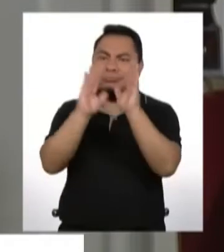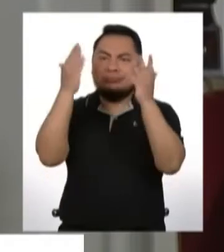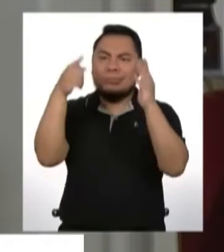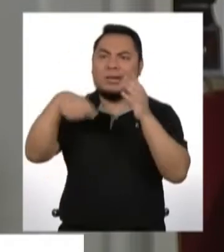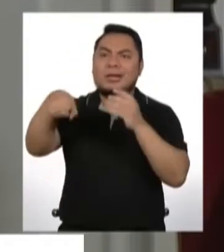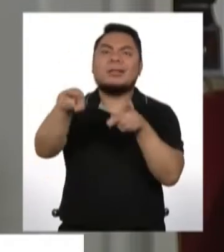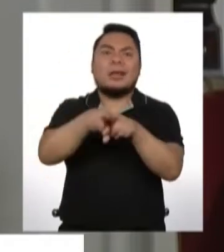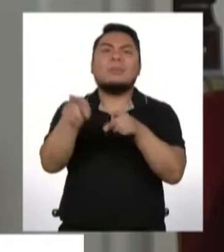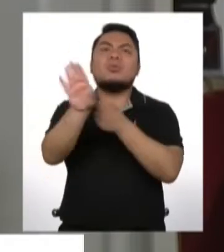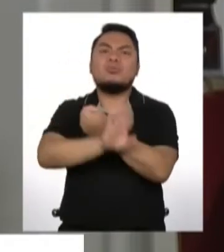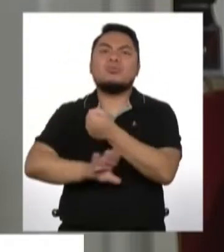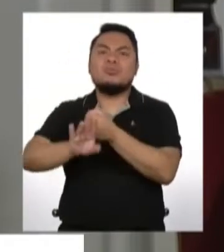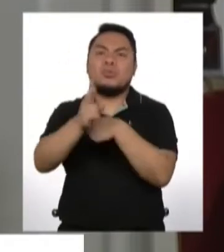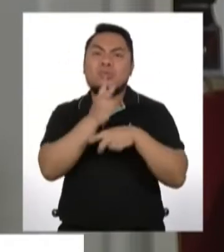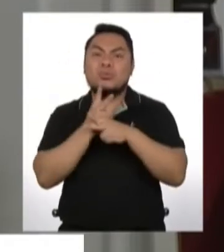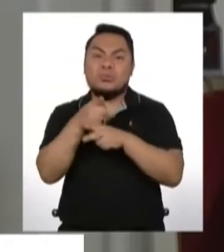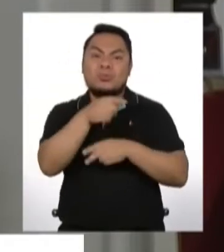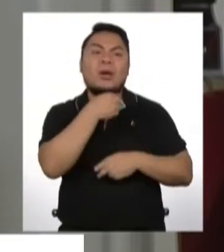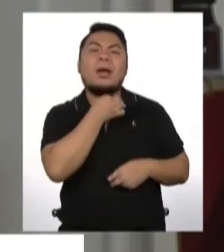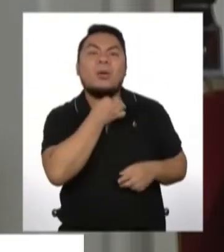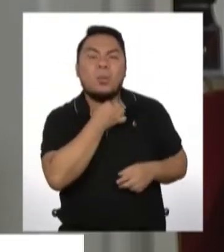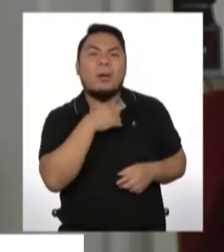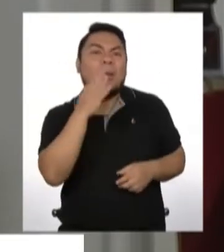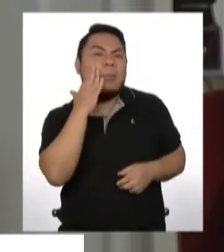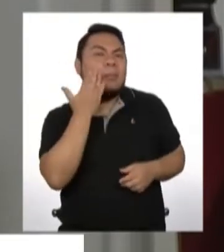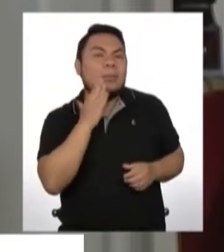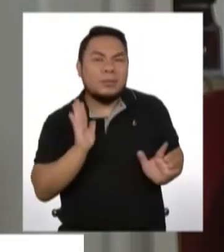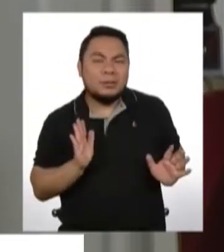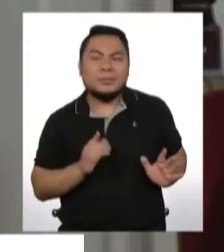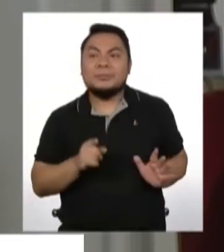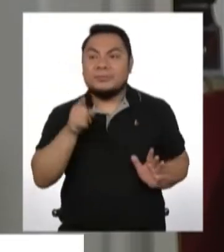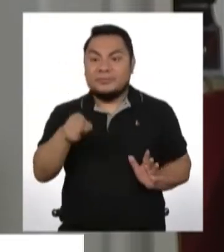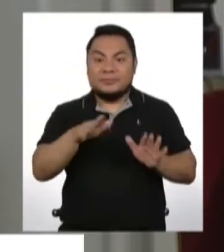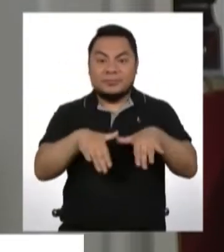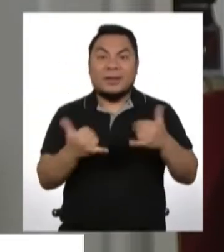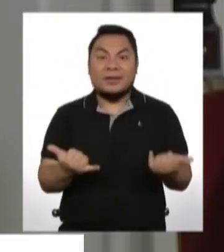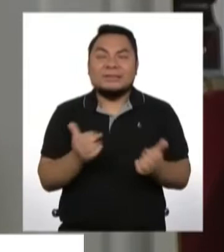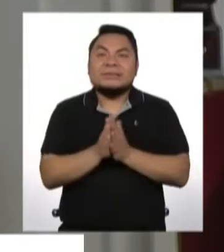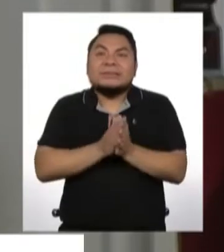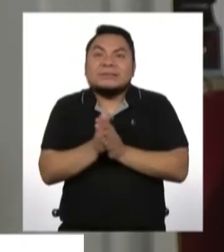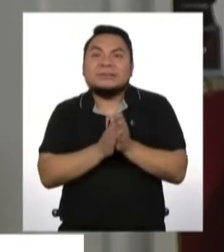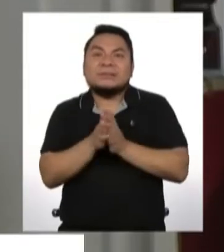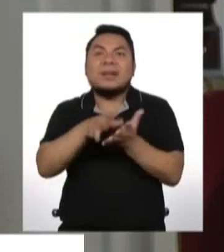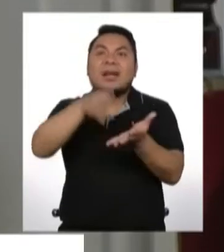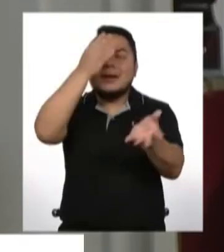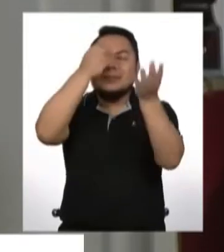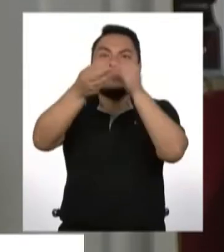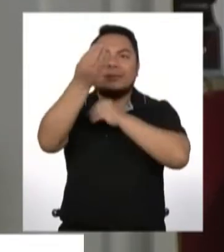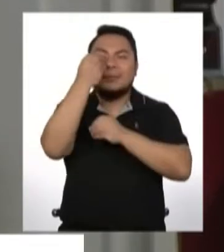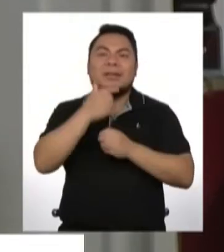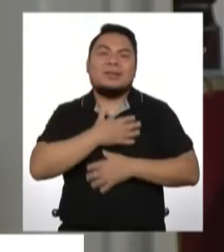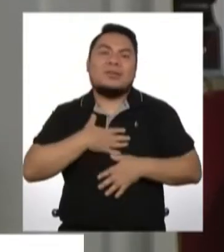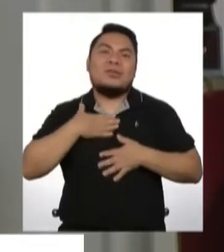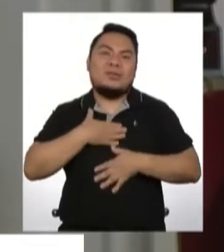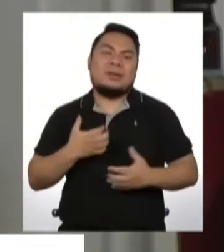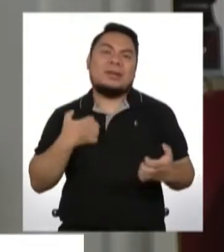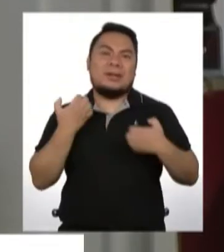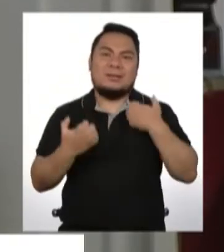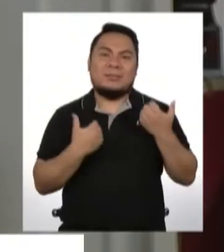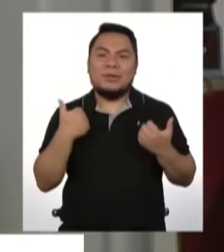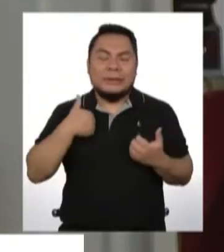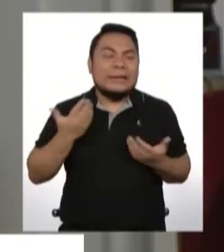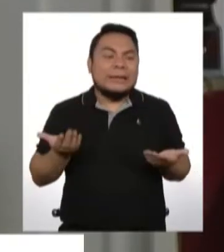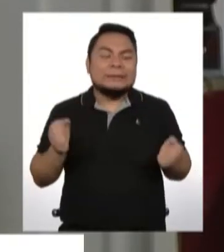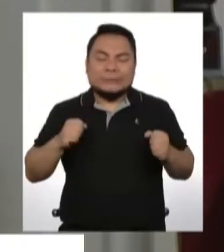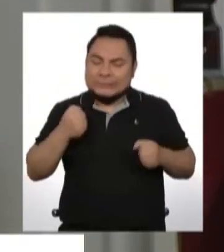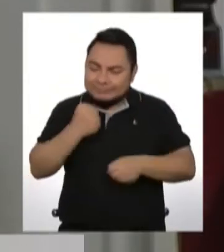protegiendo a sus abuelos, a sus abuelas, y ahora uno los ve con unas ganas de aprender que realmente nos emociona enormemente y nos llena de energía para